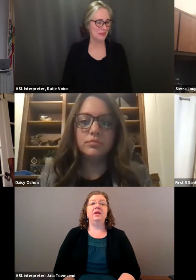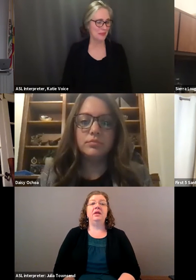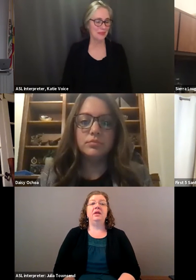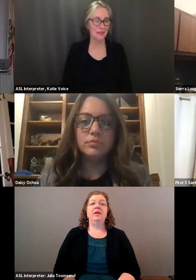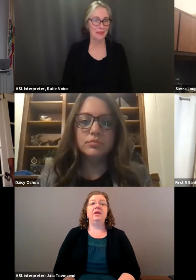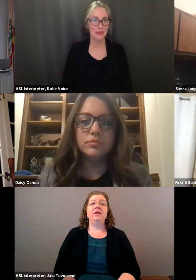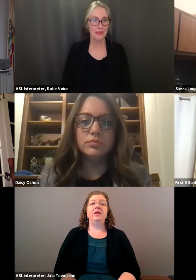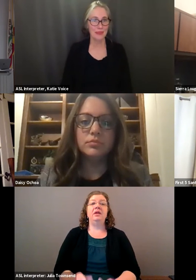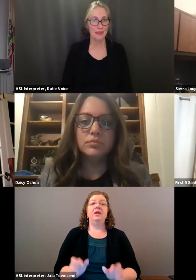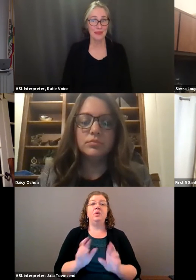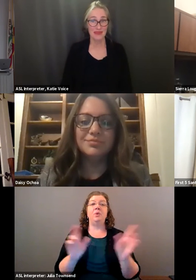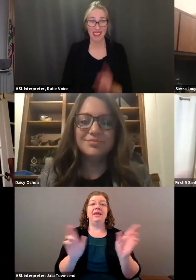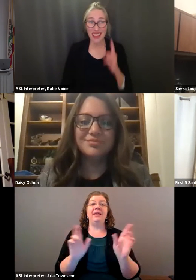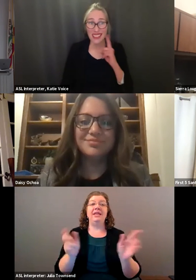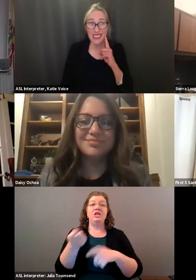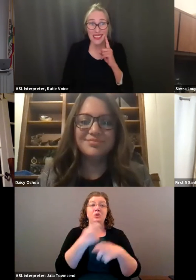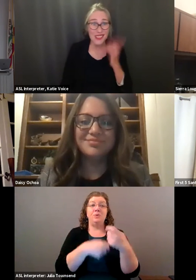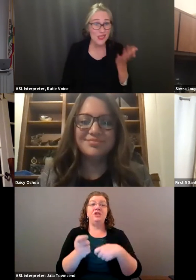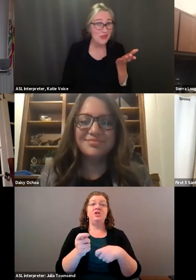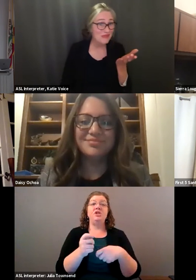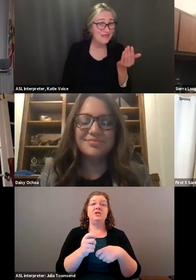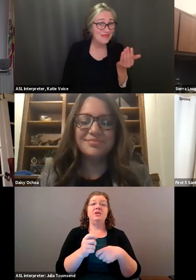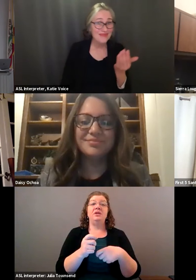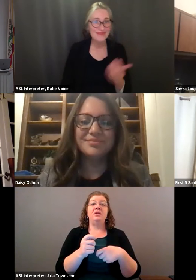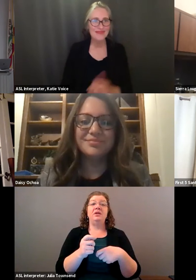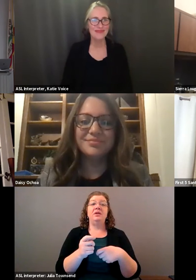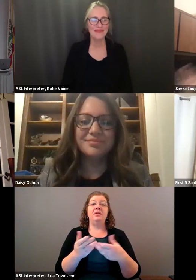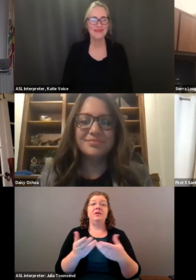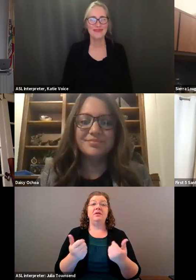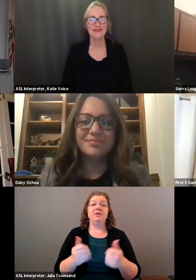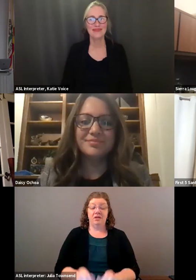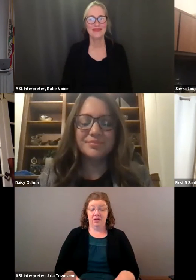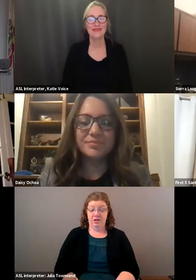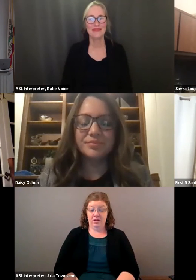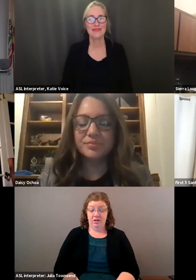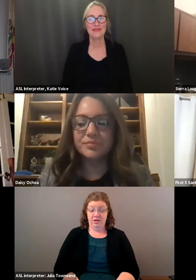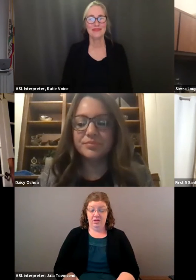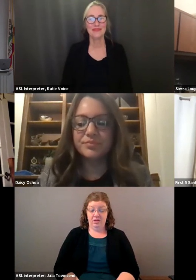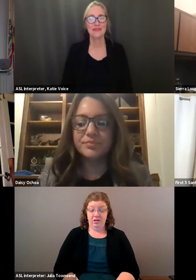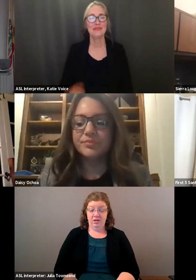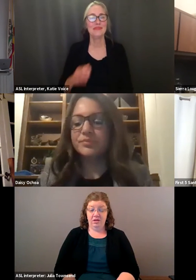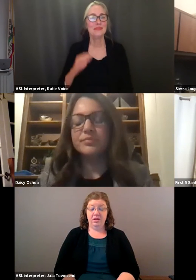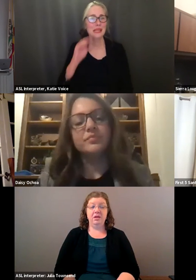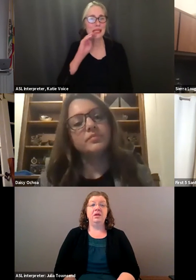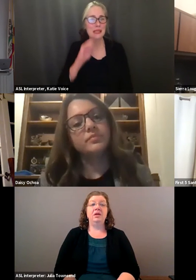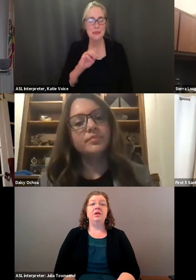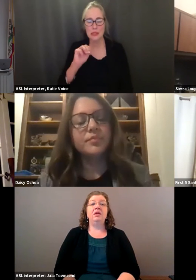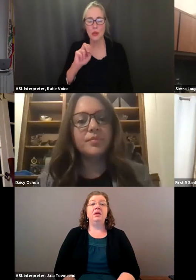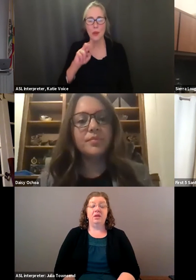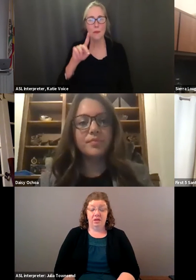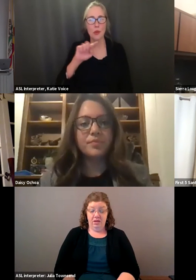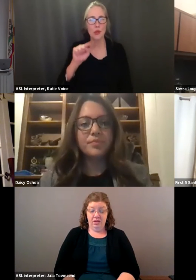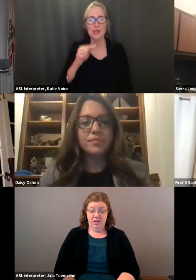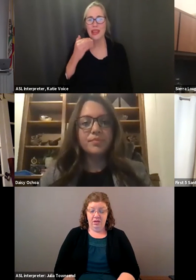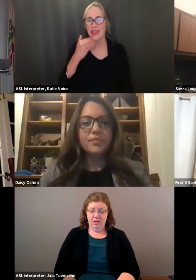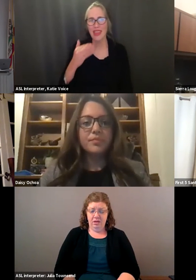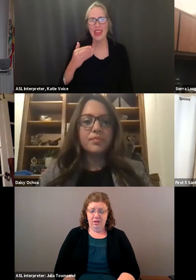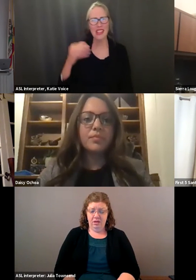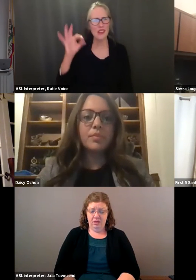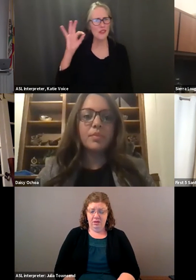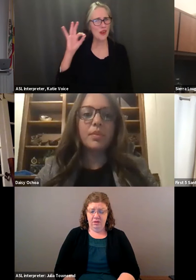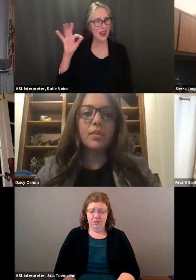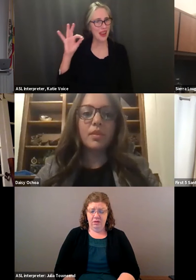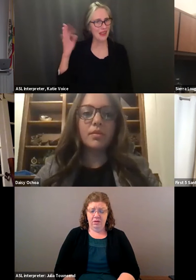Creo que tienen comentarios. Sí, adelante, señora Muñoz. Sí, gracias por una excelente presentación.